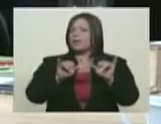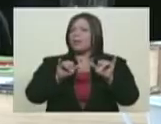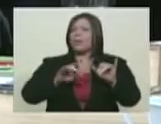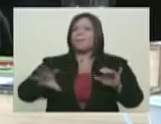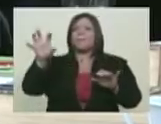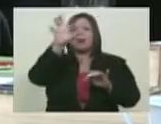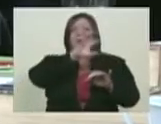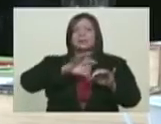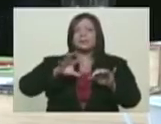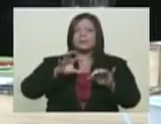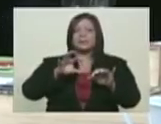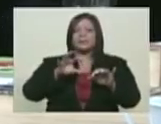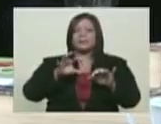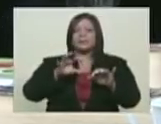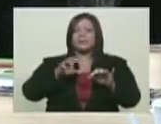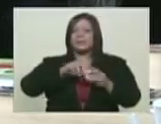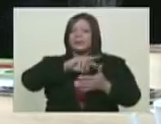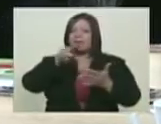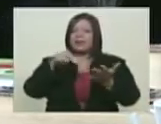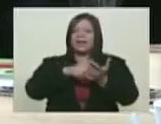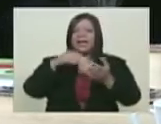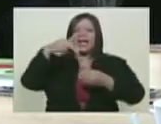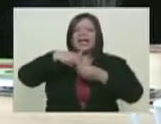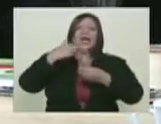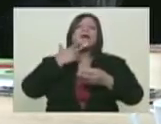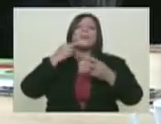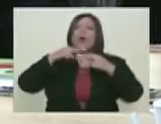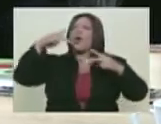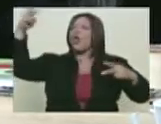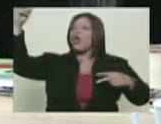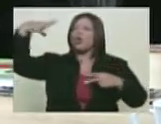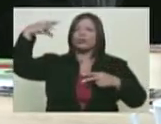países. Desnacionalizar la industria eléctrica, ¿para qué?